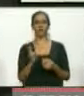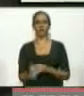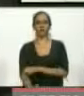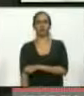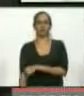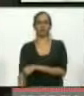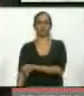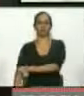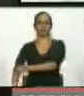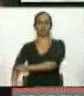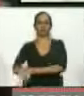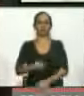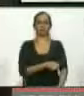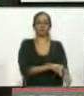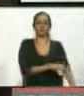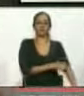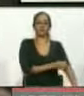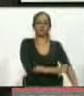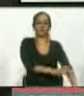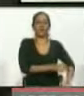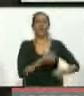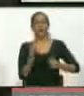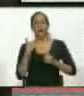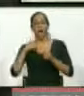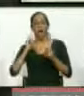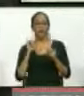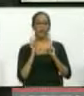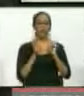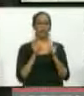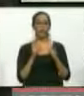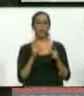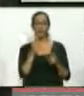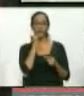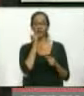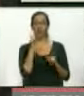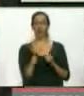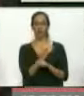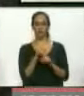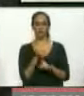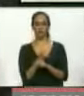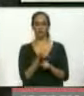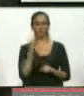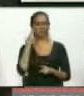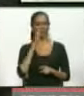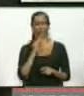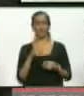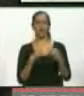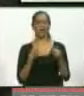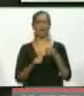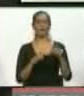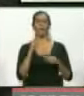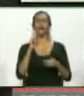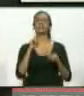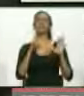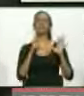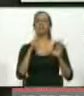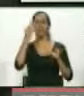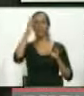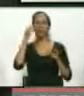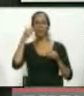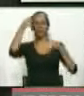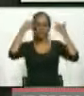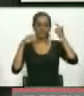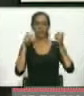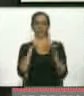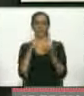ahora haga alguna tipo de manifestaciones violentas ellos sabían que no la podían hacer el 27 de febrero porque el chavismo está en la calle